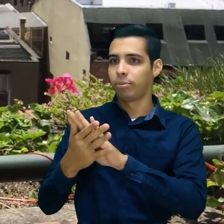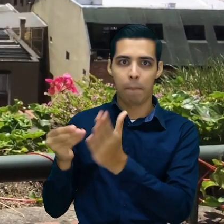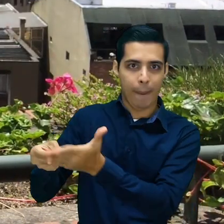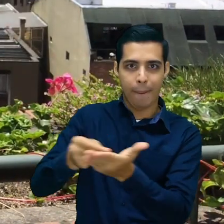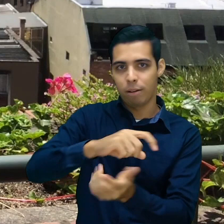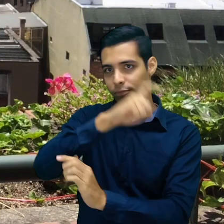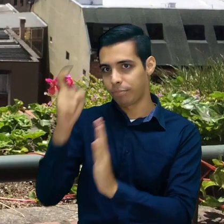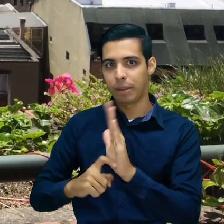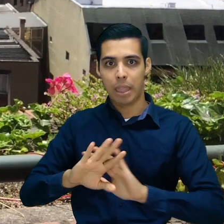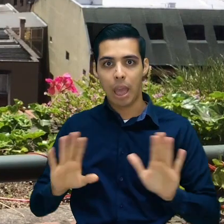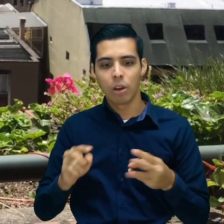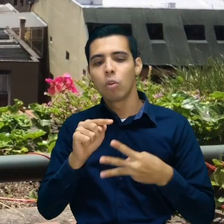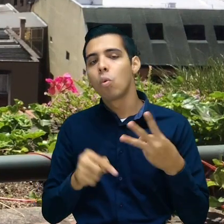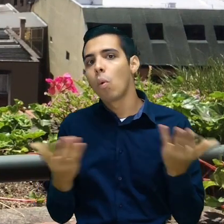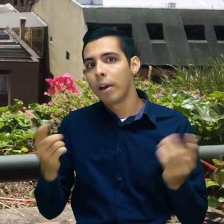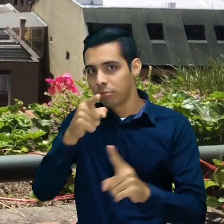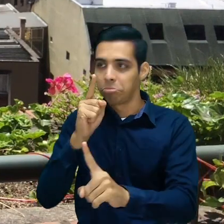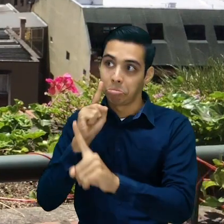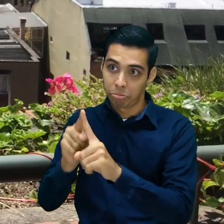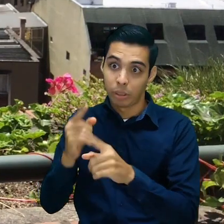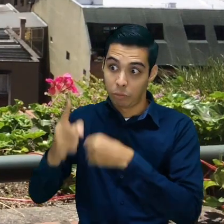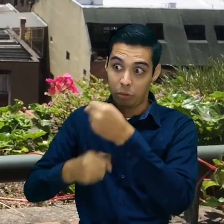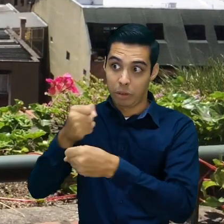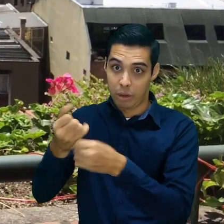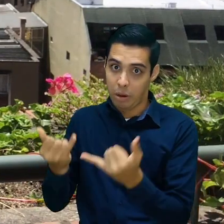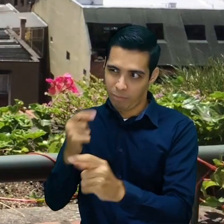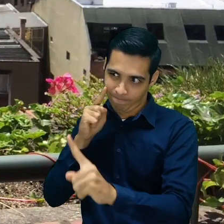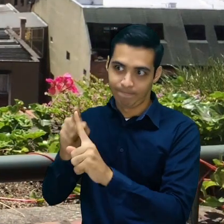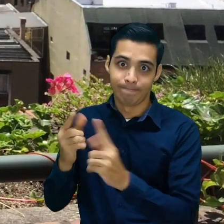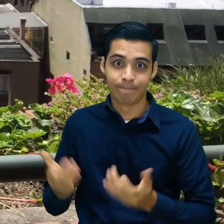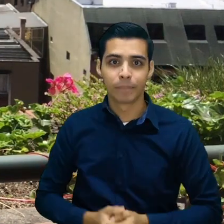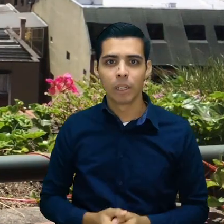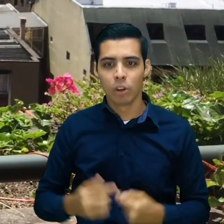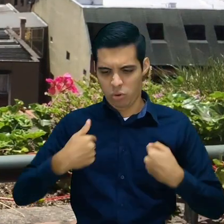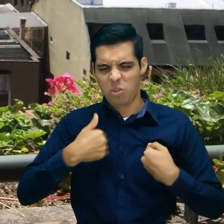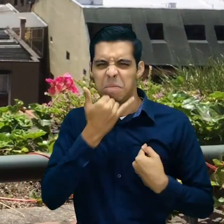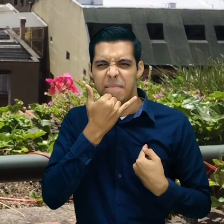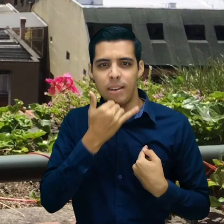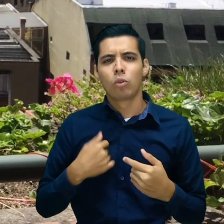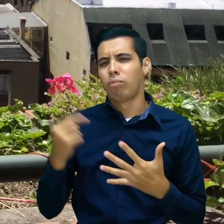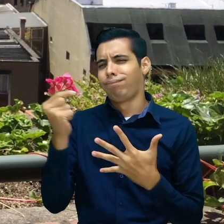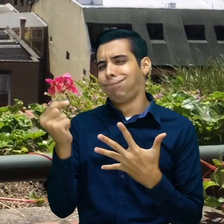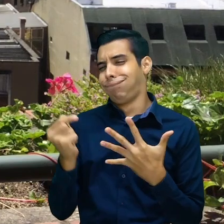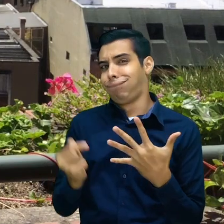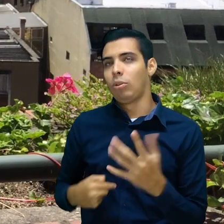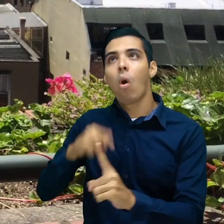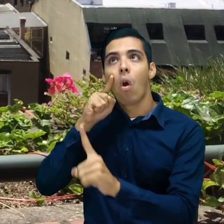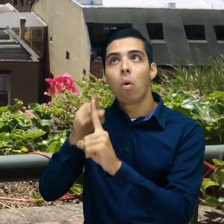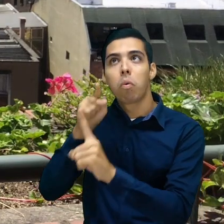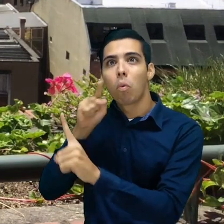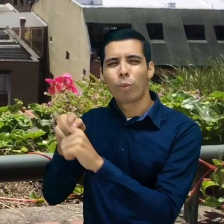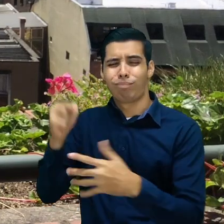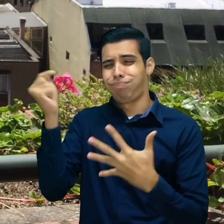nos vamos a enfocar antes de que acabe el año. Y es que a mí me pasa que me pongo, por ejemplo, muchas metas y en realidad termino cumpliendo un cuarto de ellas